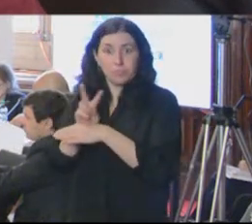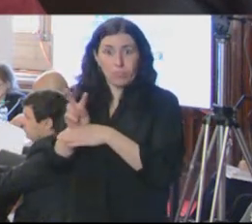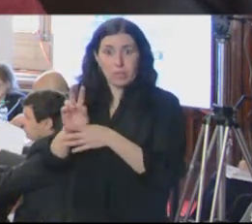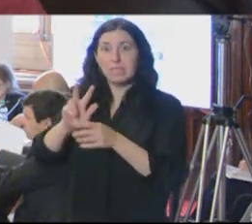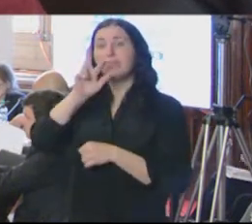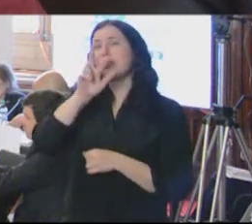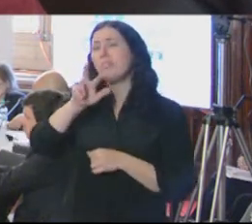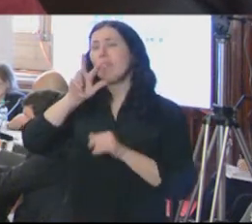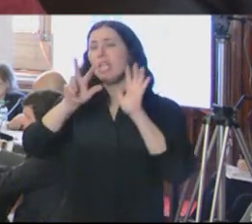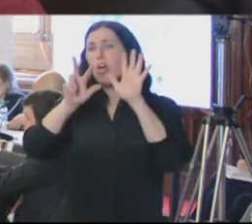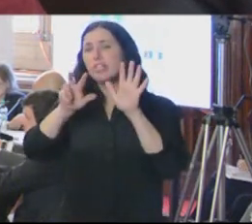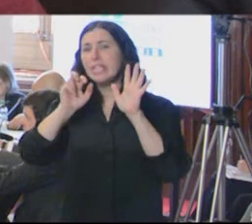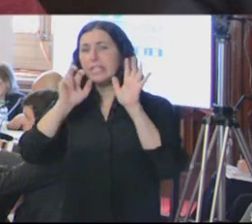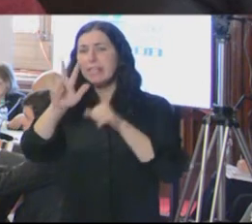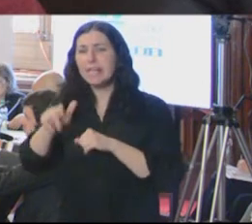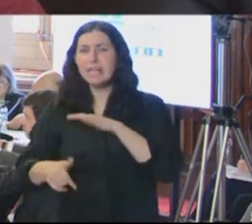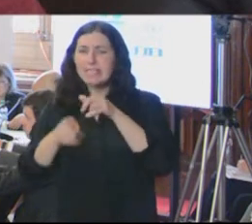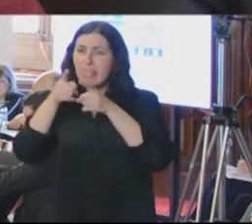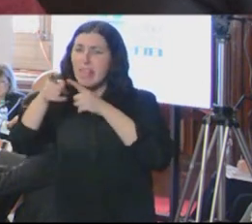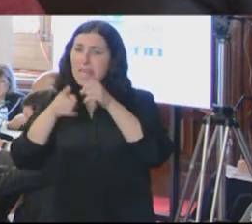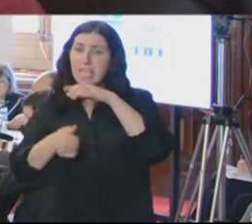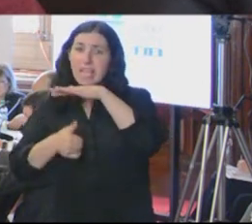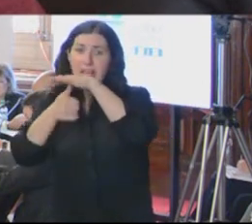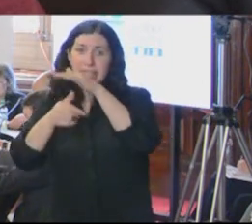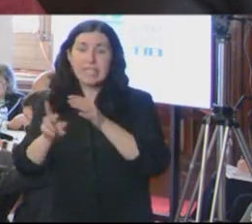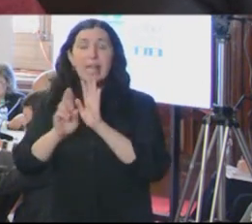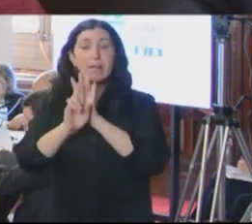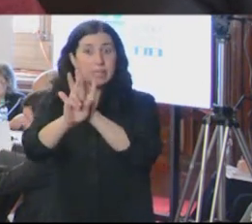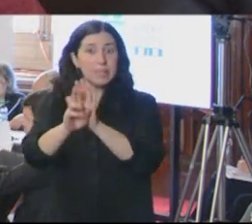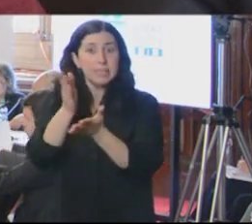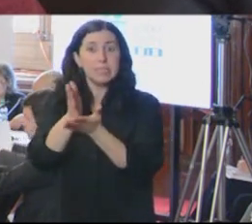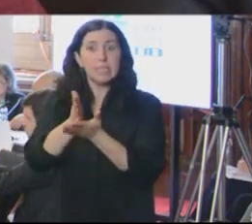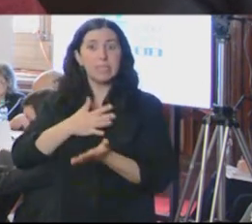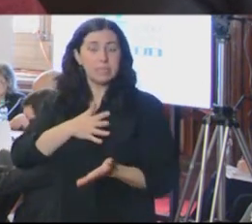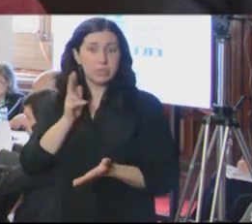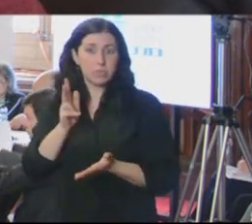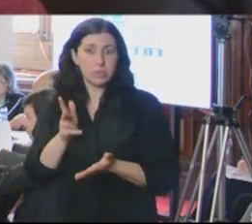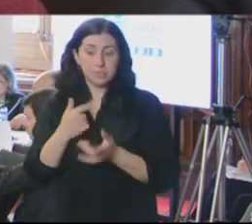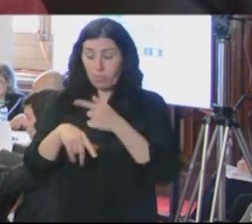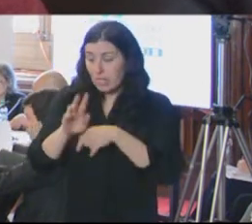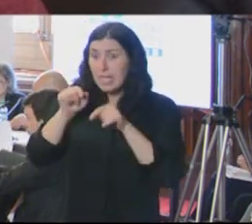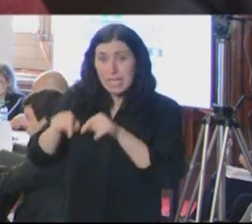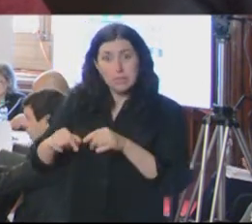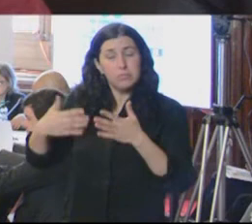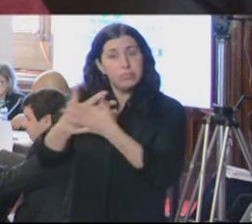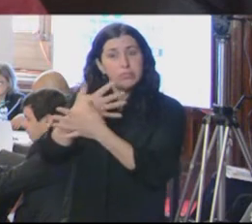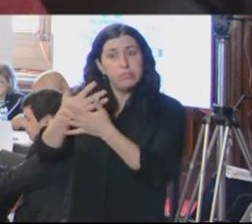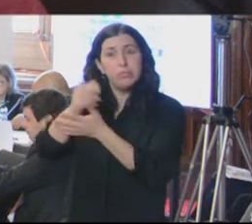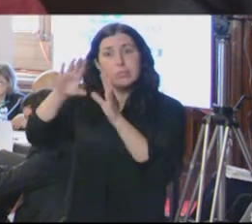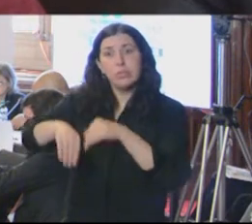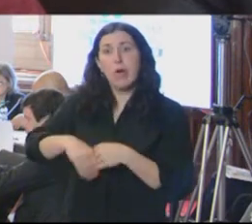383 dirigentes representantes de organizaciones de derechos humanos, víctimas, sociales, cívicas y comunales de las